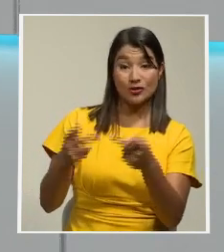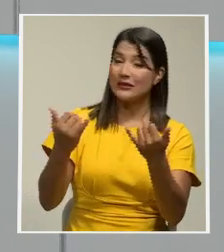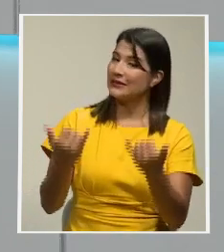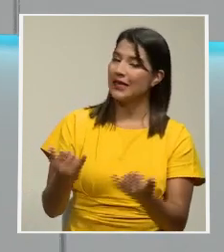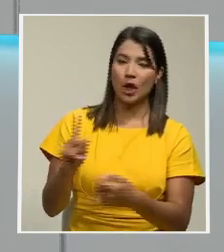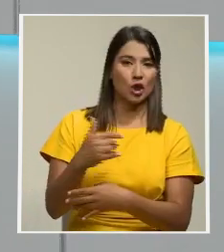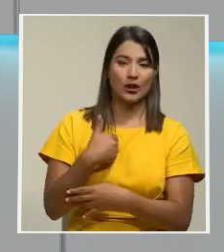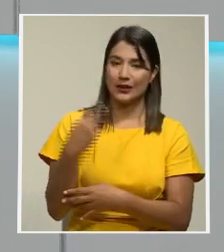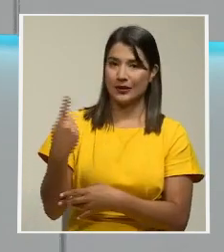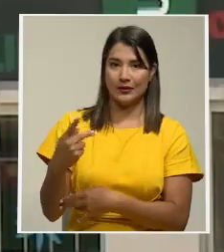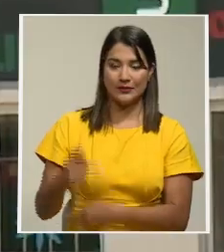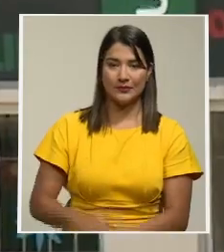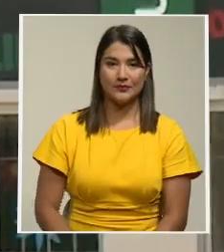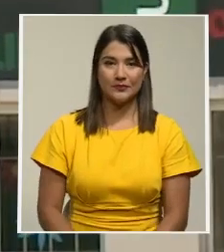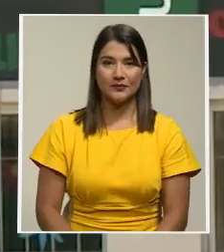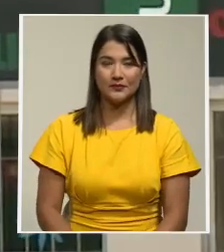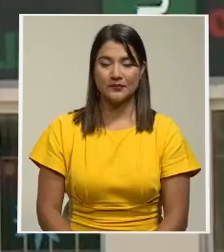riesgo.